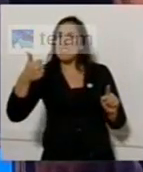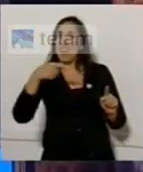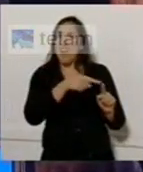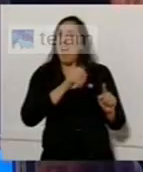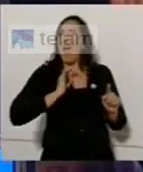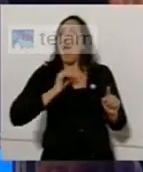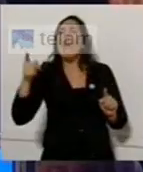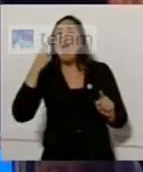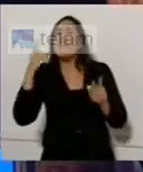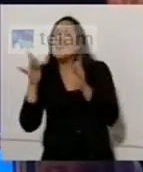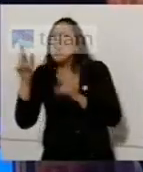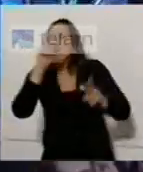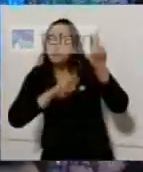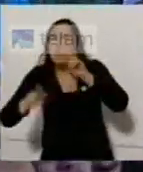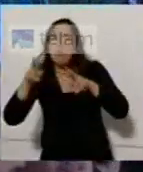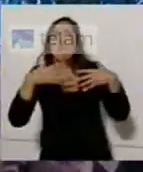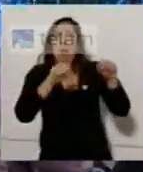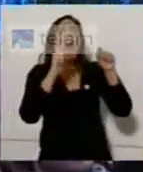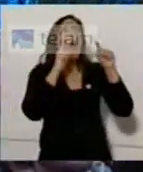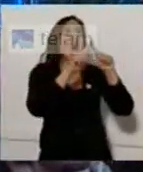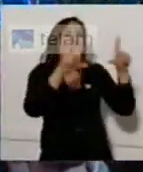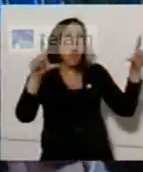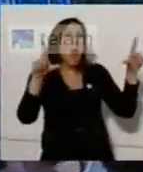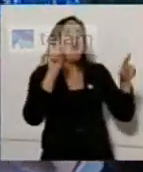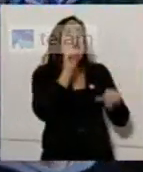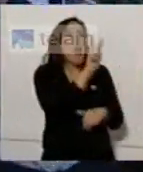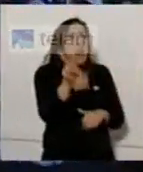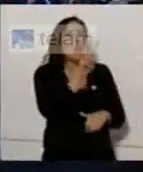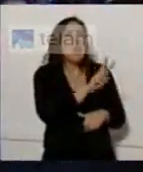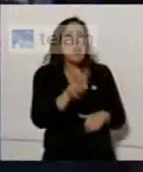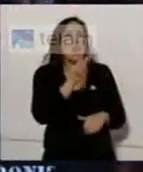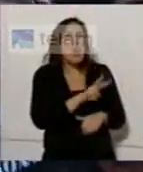Lean lo que decían y lo que hacían.